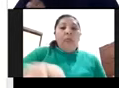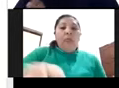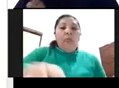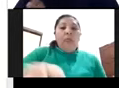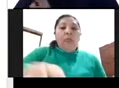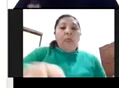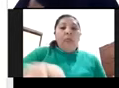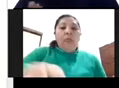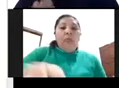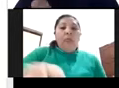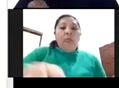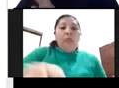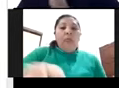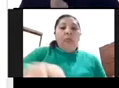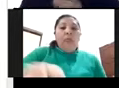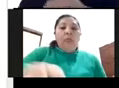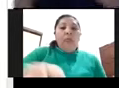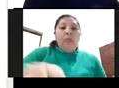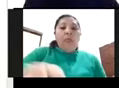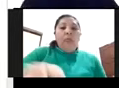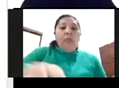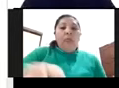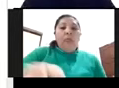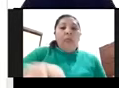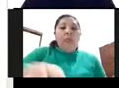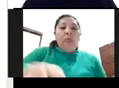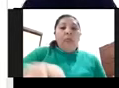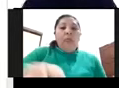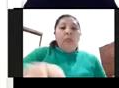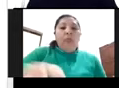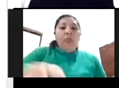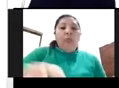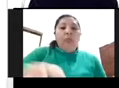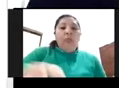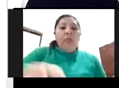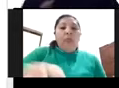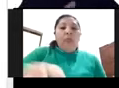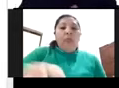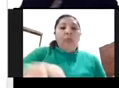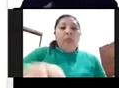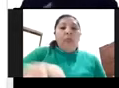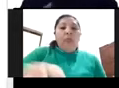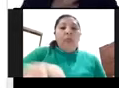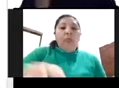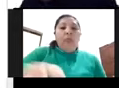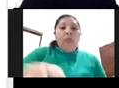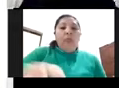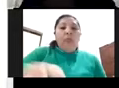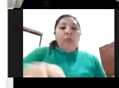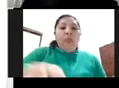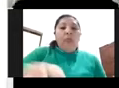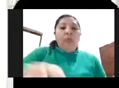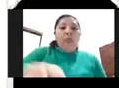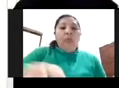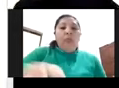parte del organismo o del Estado en general, ¿verdad? Entonces, así como trabajamos con la